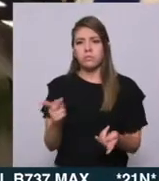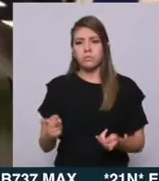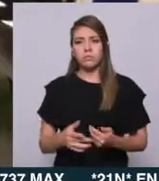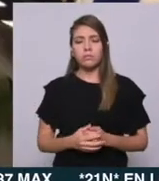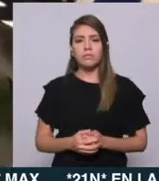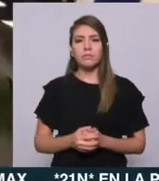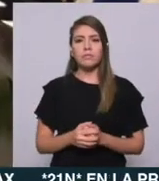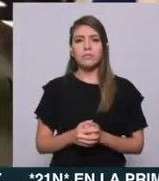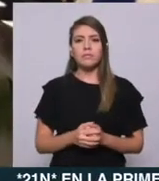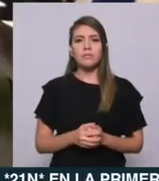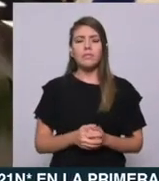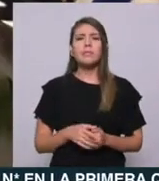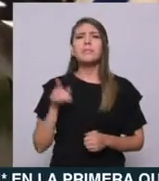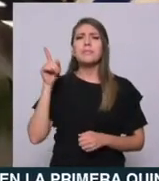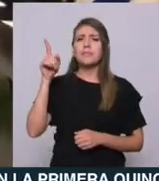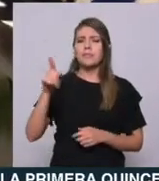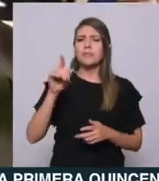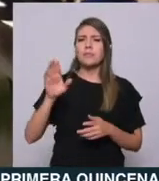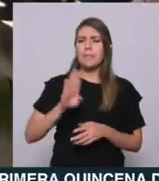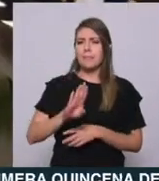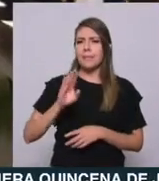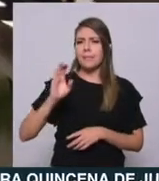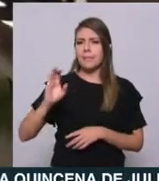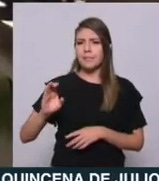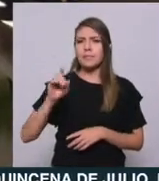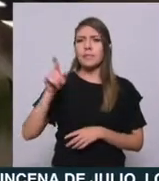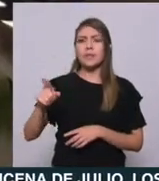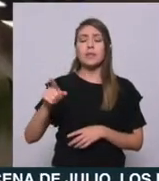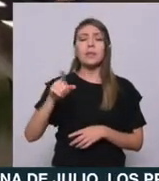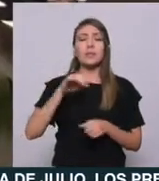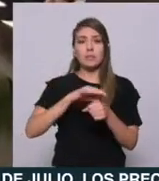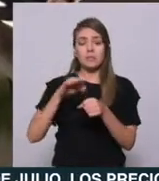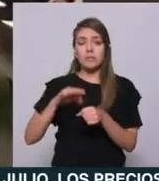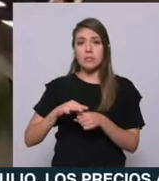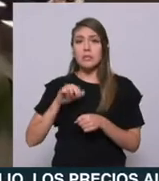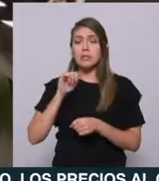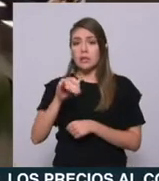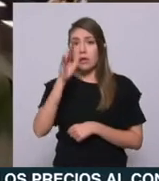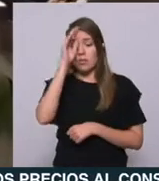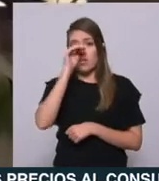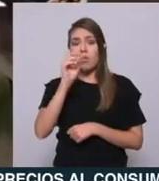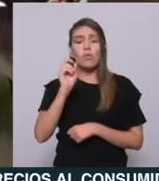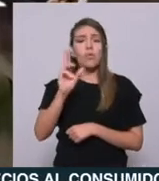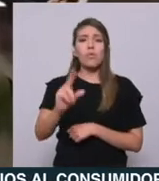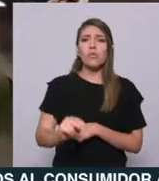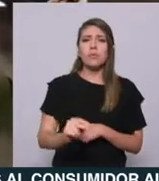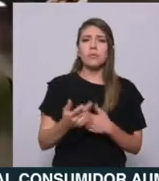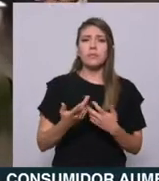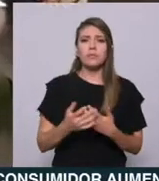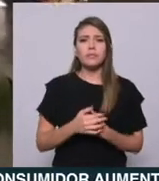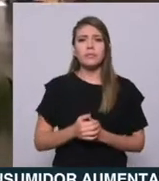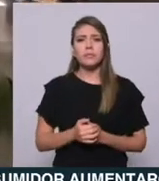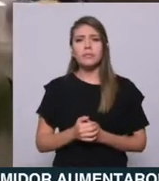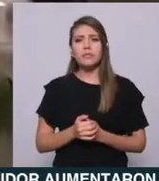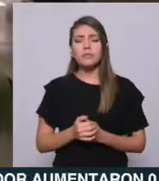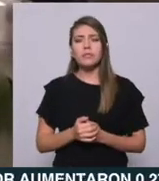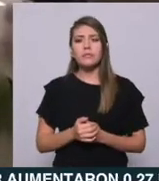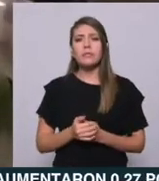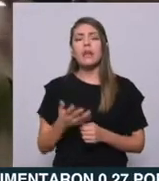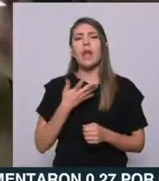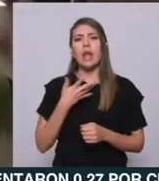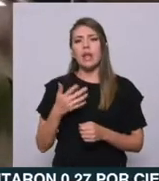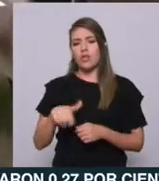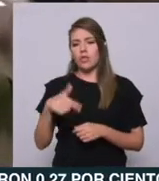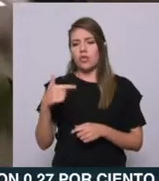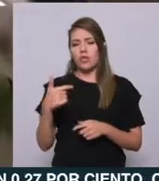¿el voto de los diputados de Acción Nacional fue a favor o fue en contra de esta medida? Bueno, tenemos 12 diputados,